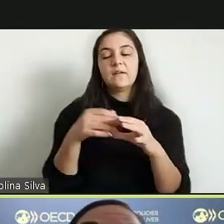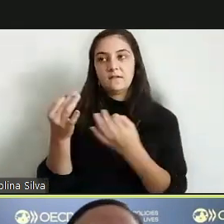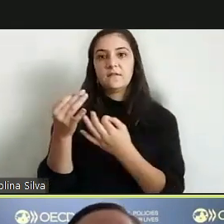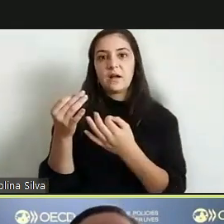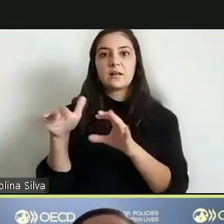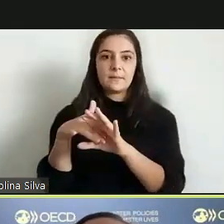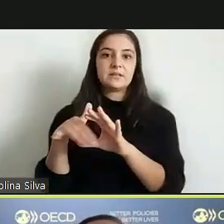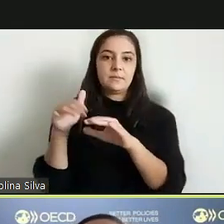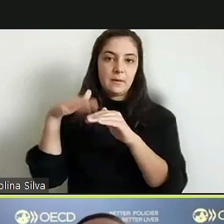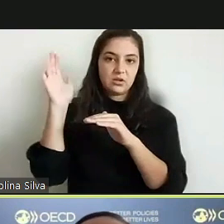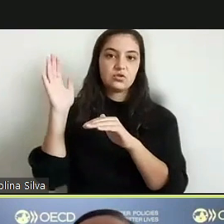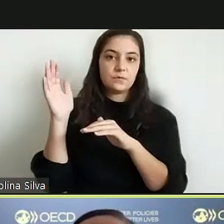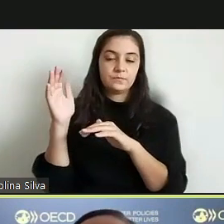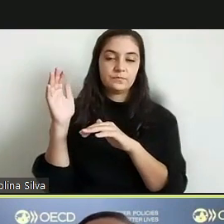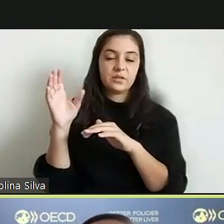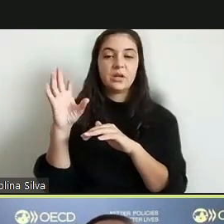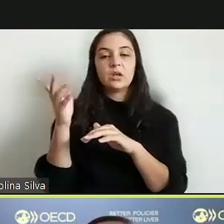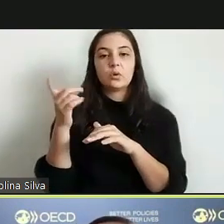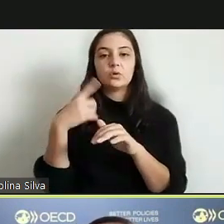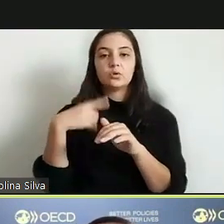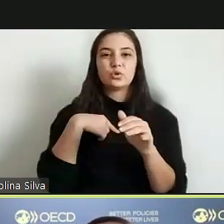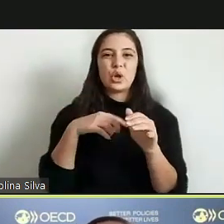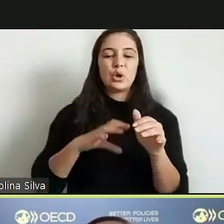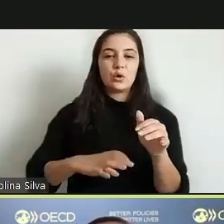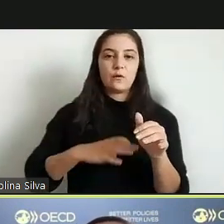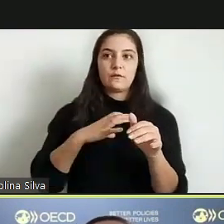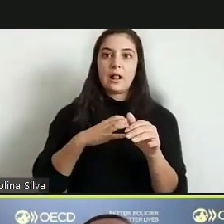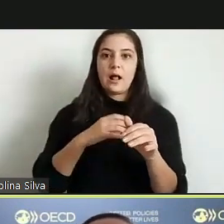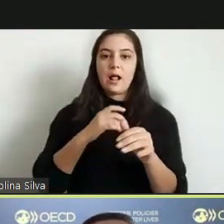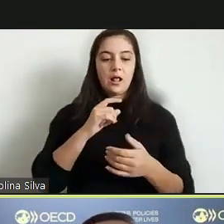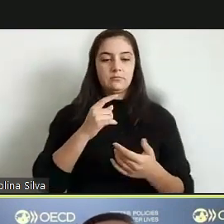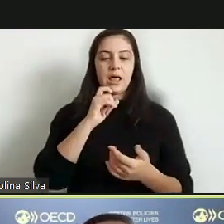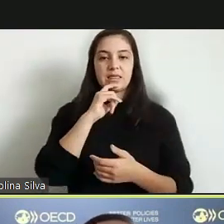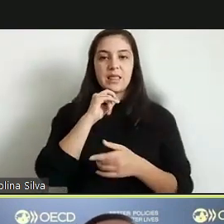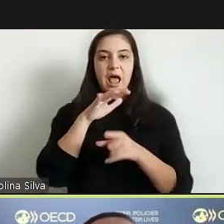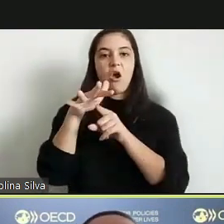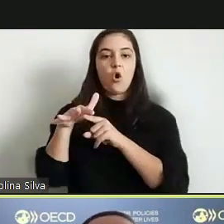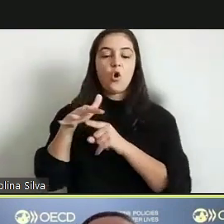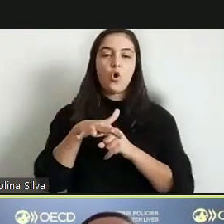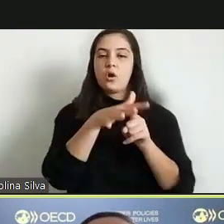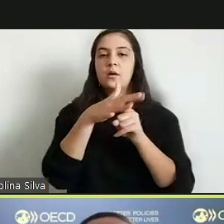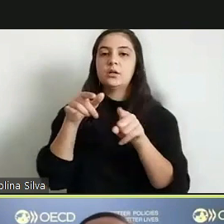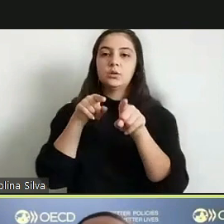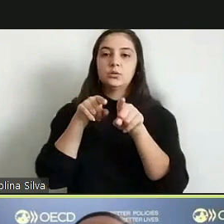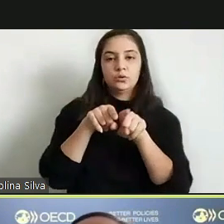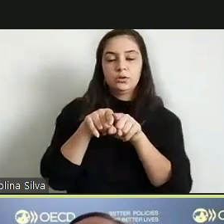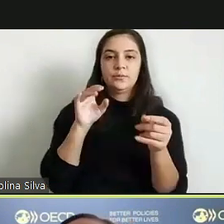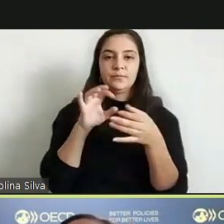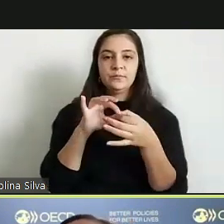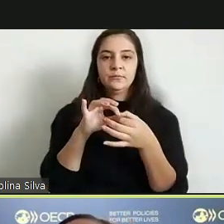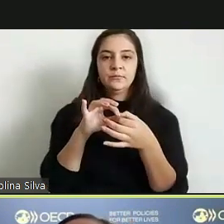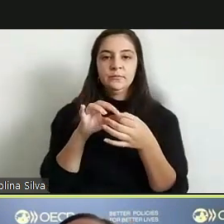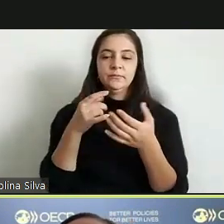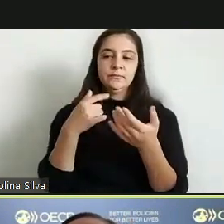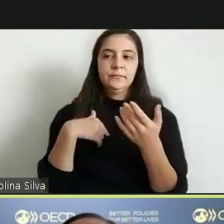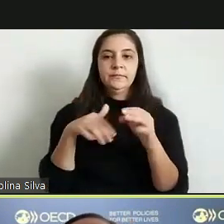participa mucho más, y cuando la gente confía mucho más en su capacidad de influenciar en la política, no solamente que